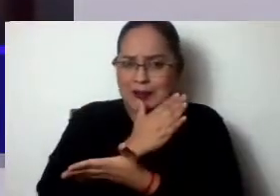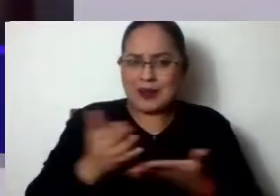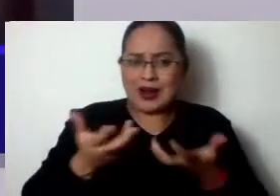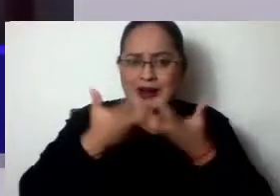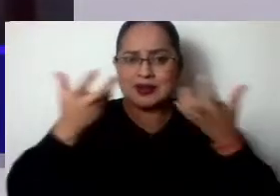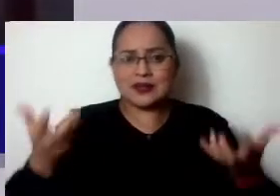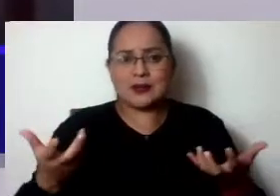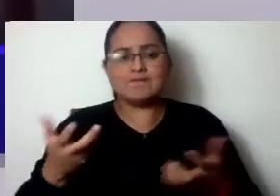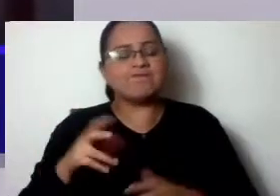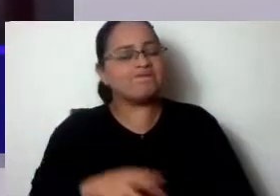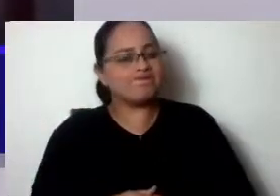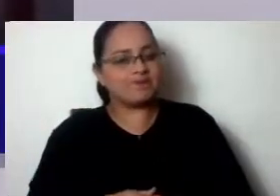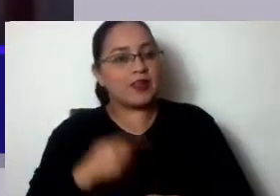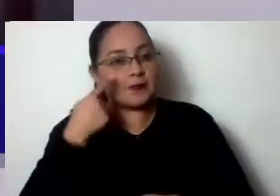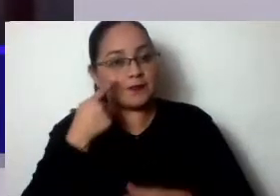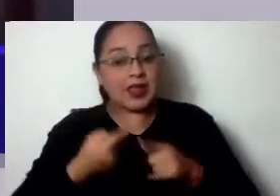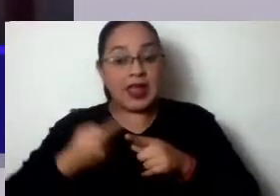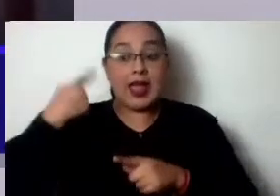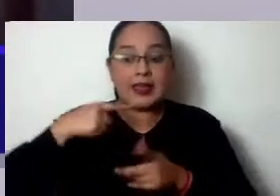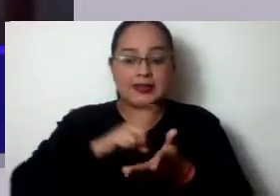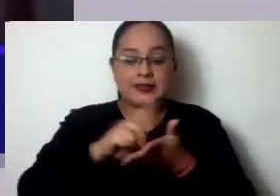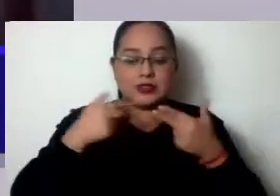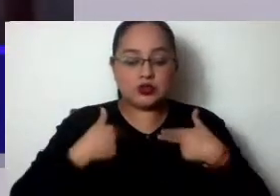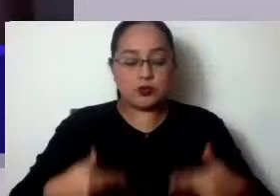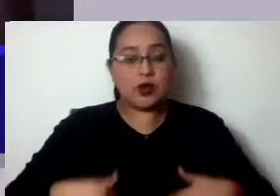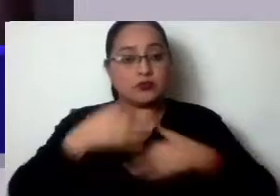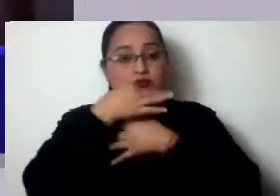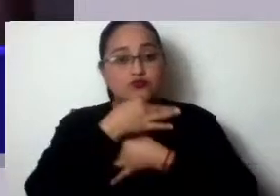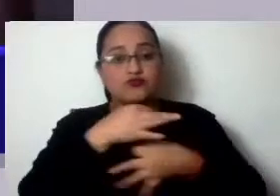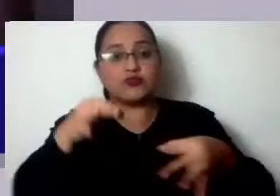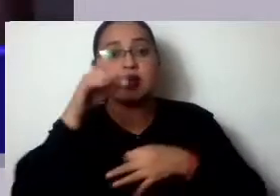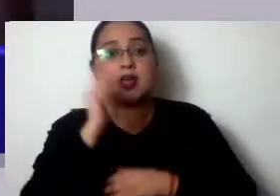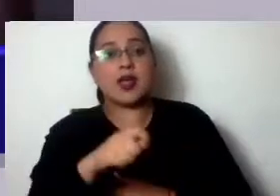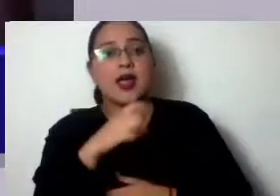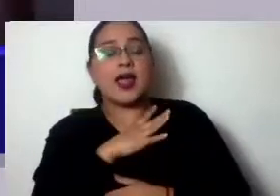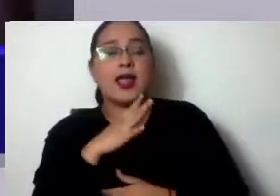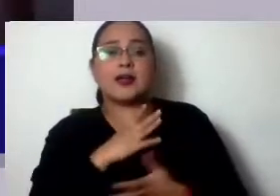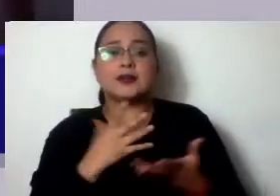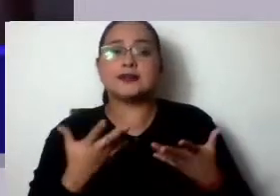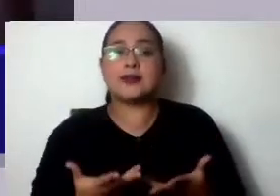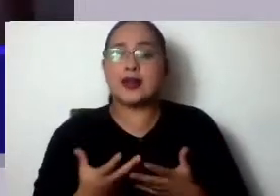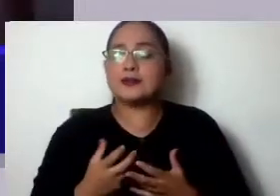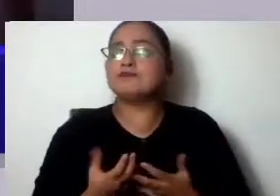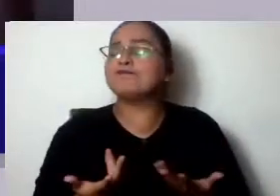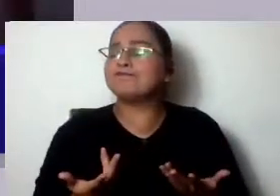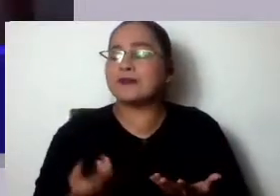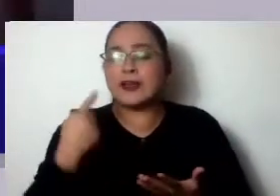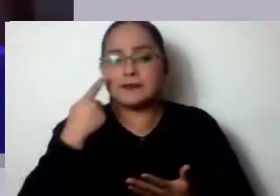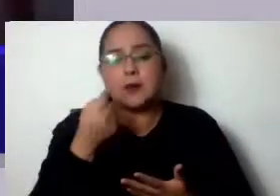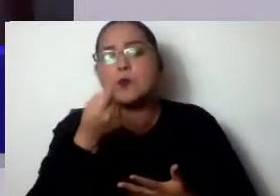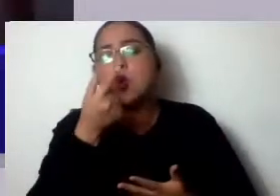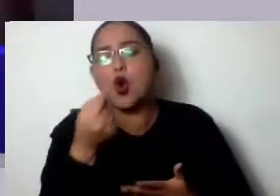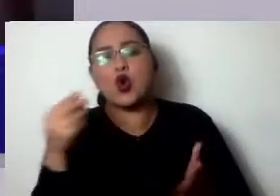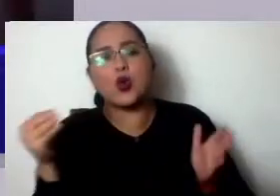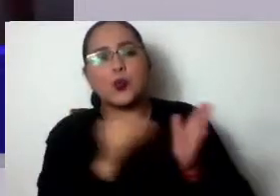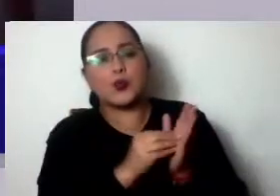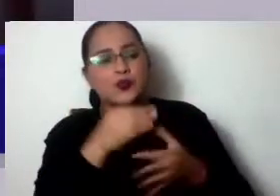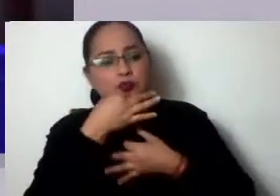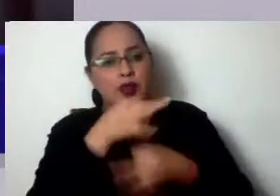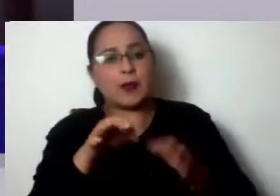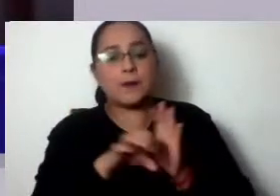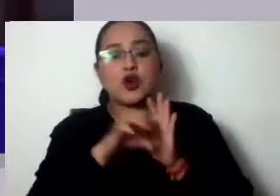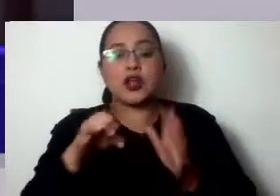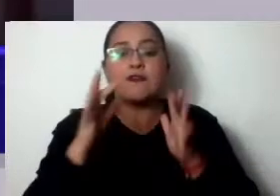primeras declaraciones de derechos humanos encontramos una incipiente enunciación por ejemplo la declaración francesa